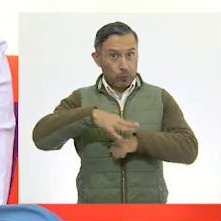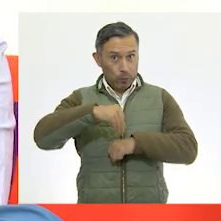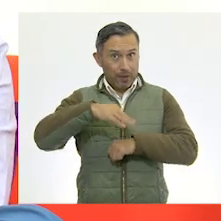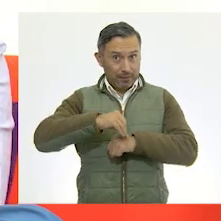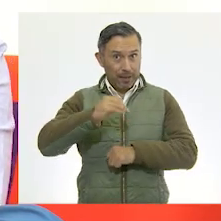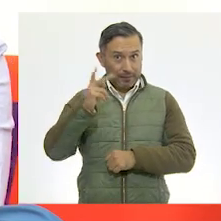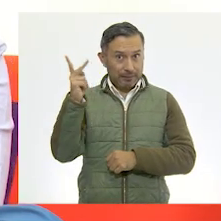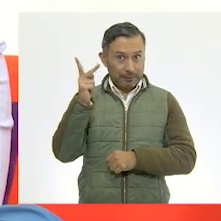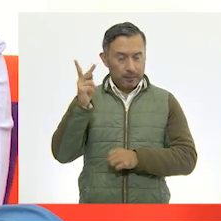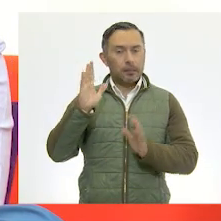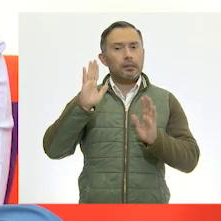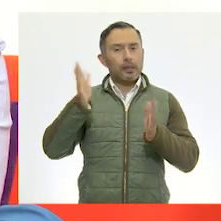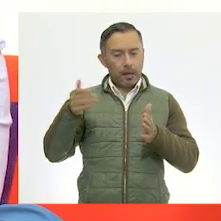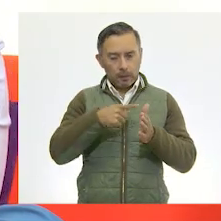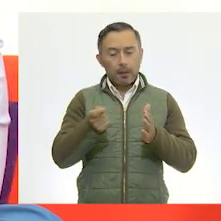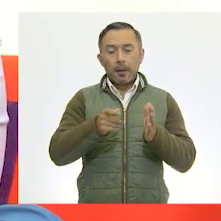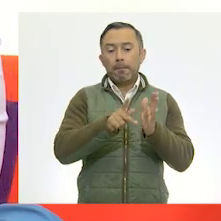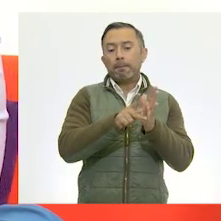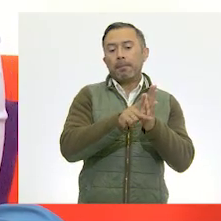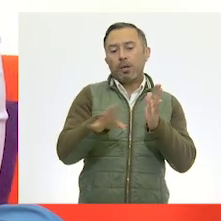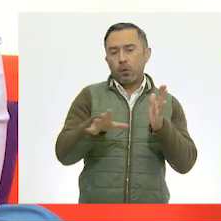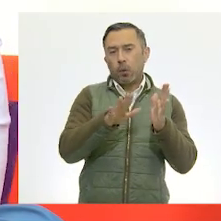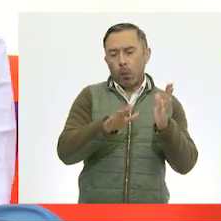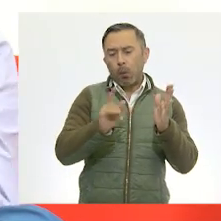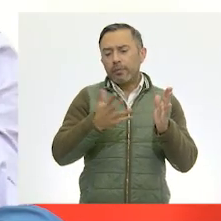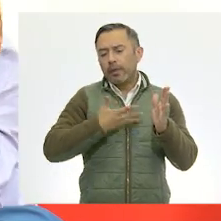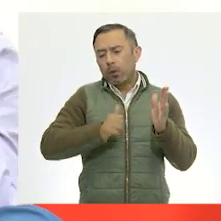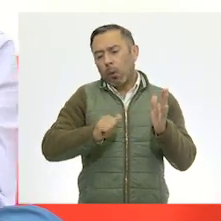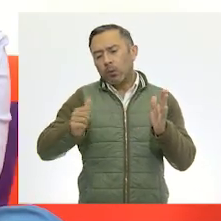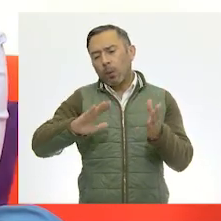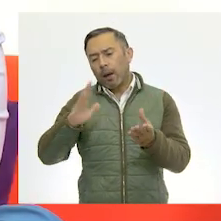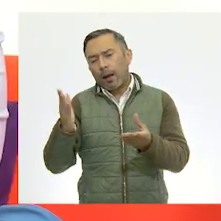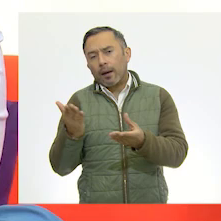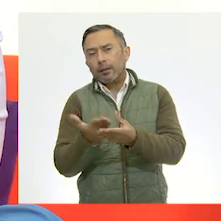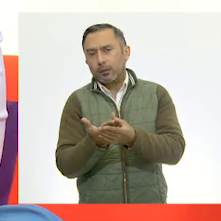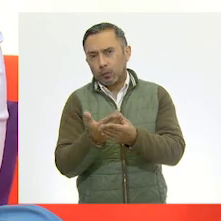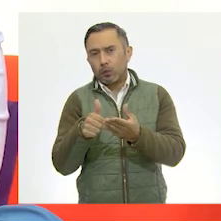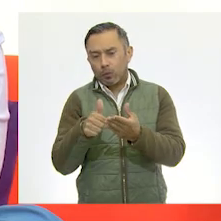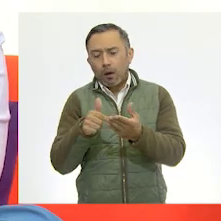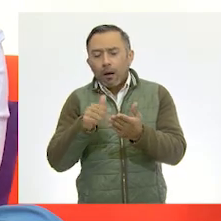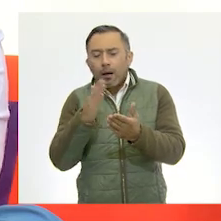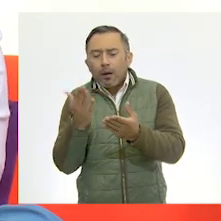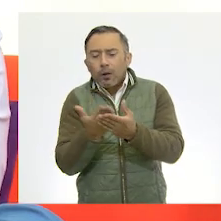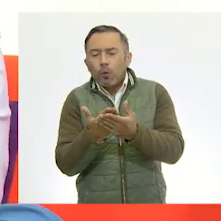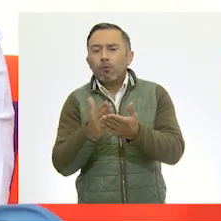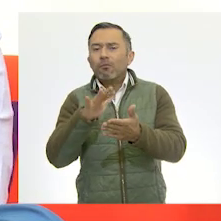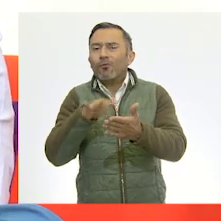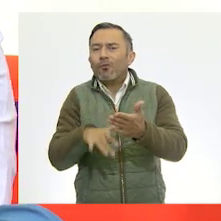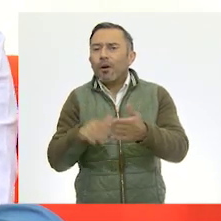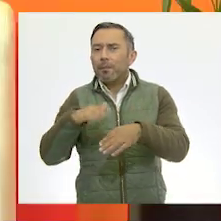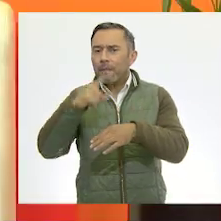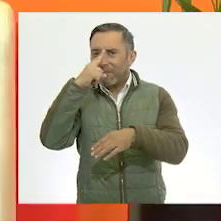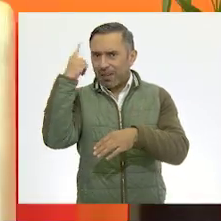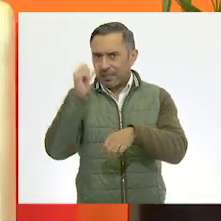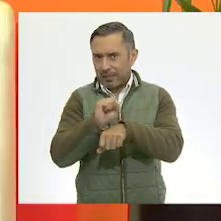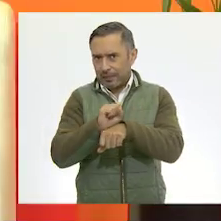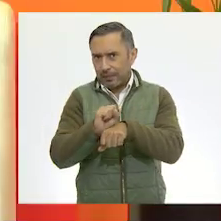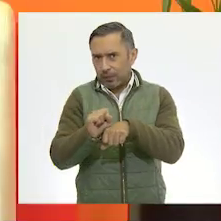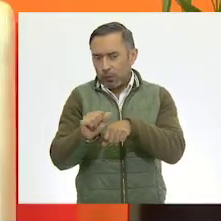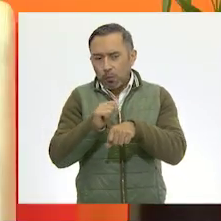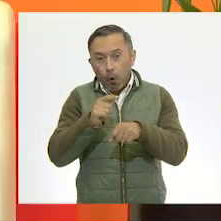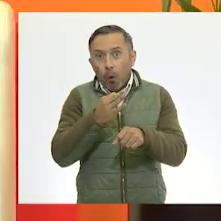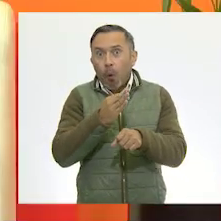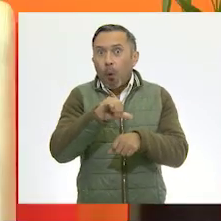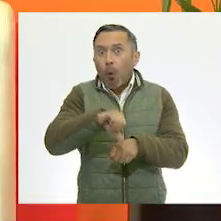publican anexos a los periódicos en formato de lectura fácil en donde condensa la información noticiosa del momento, ¿no?